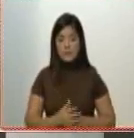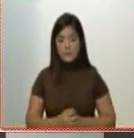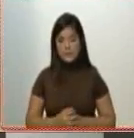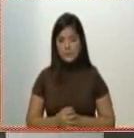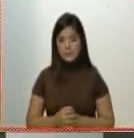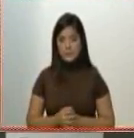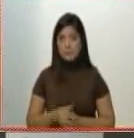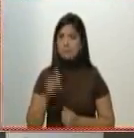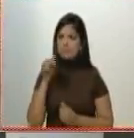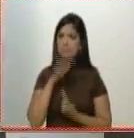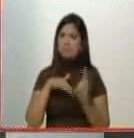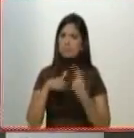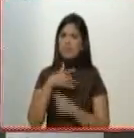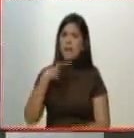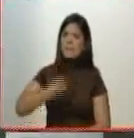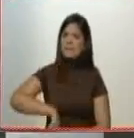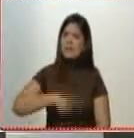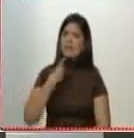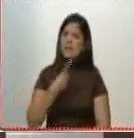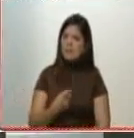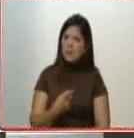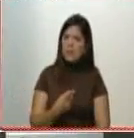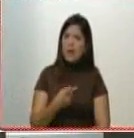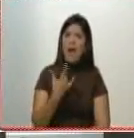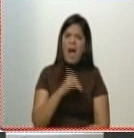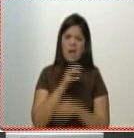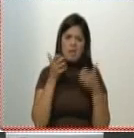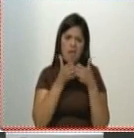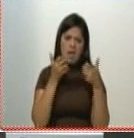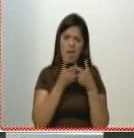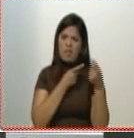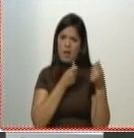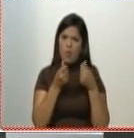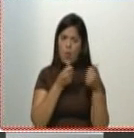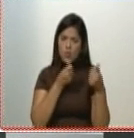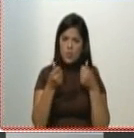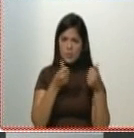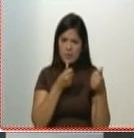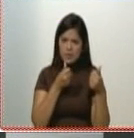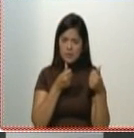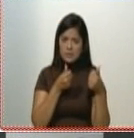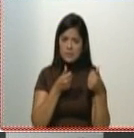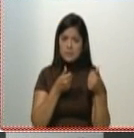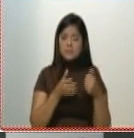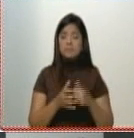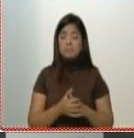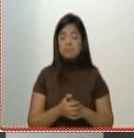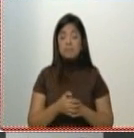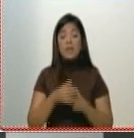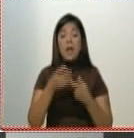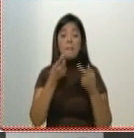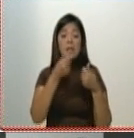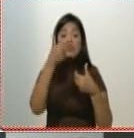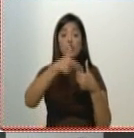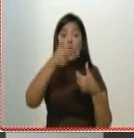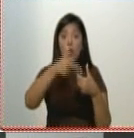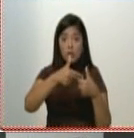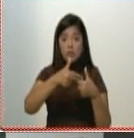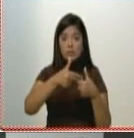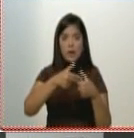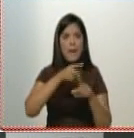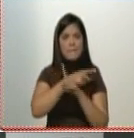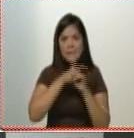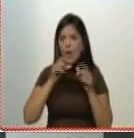en este contexto el presidente decía que a pesar de la guerra económica, Anabel, amigos televidentes, a pesar de los precios del petróleo, la inversión social